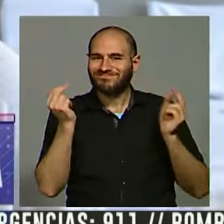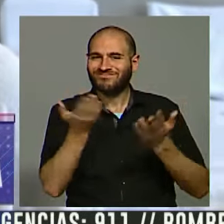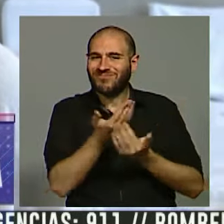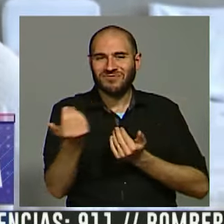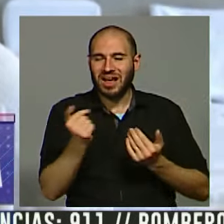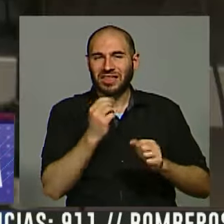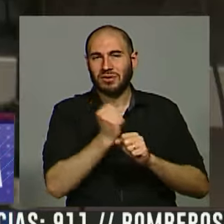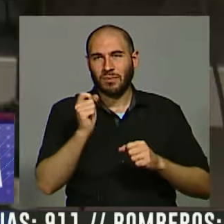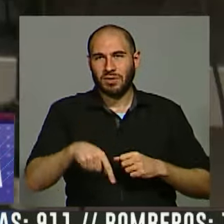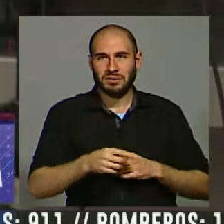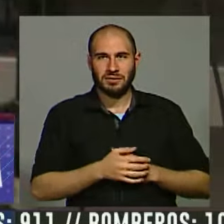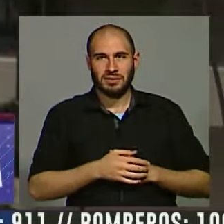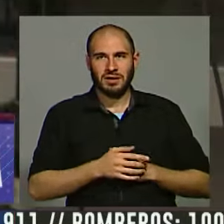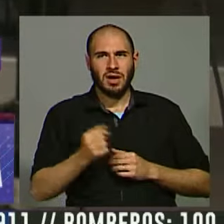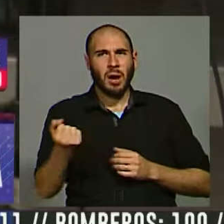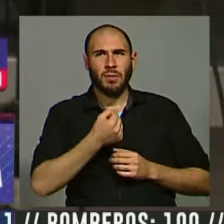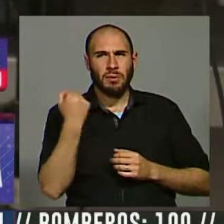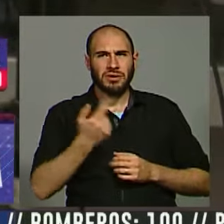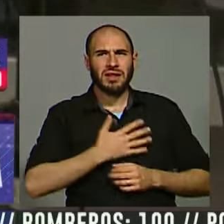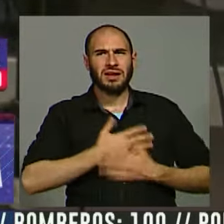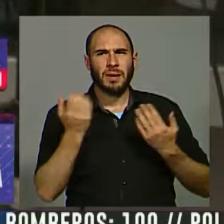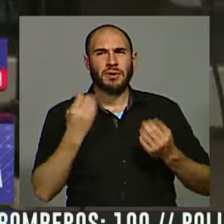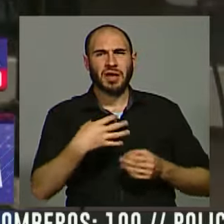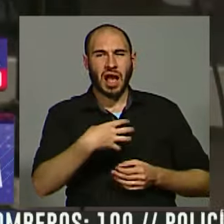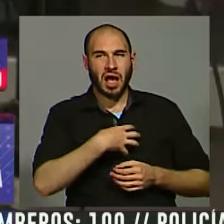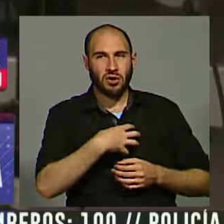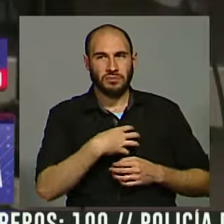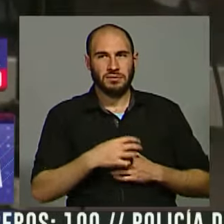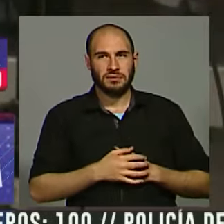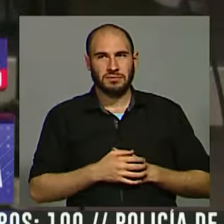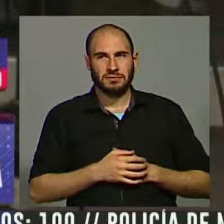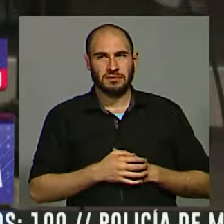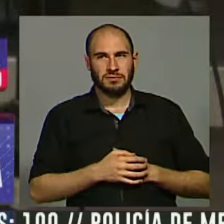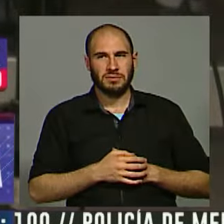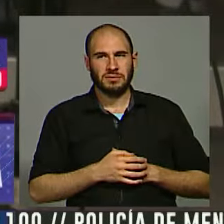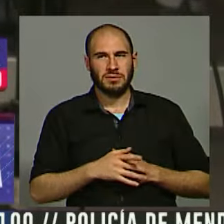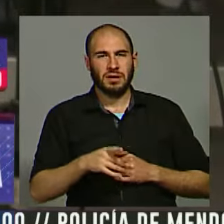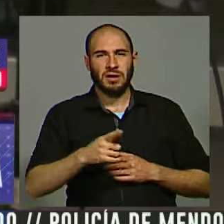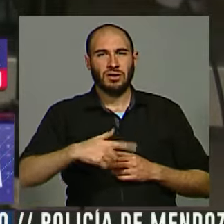necesita nuestro trabajo. Fundamentalmente una alegría porque los alumnos van a poder